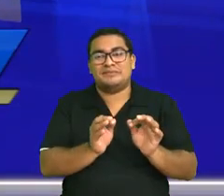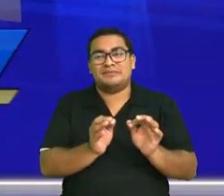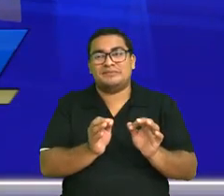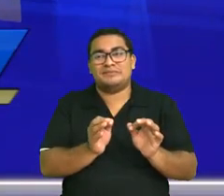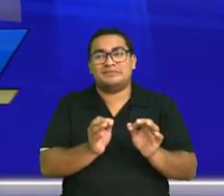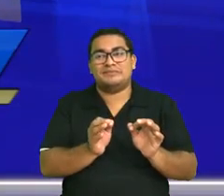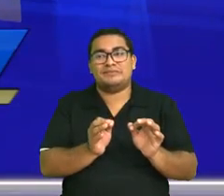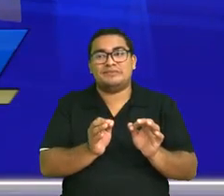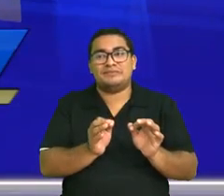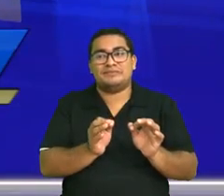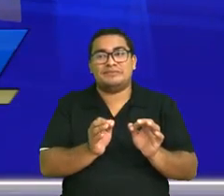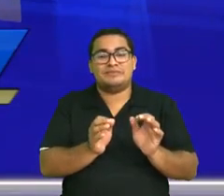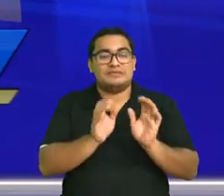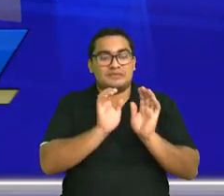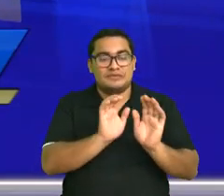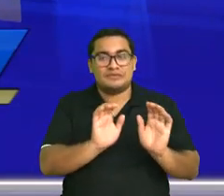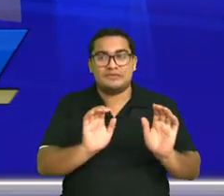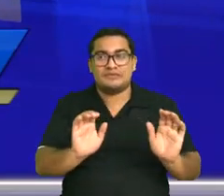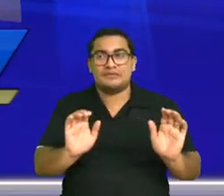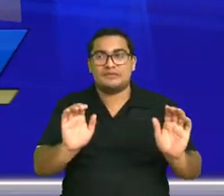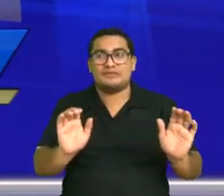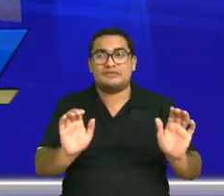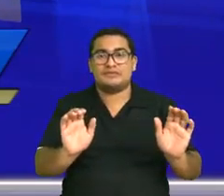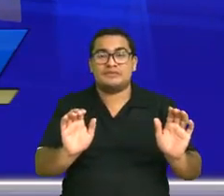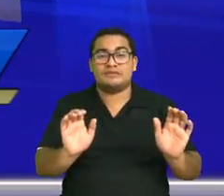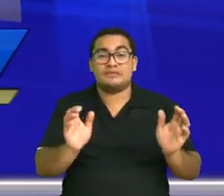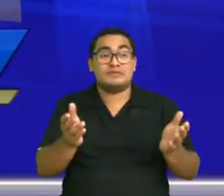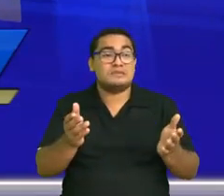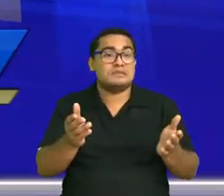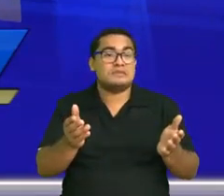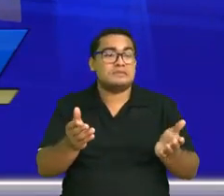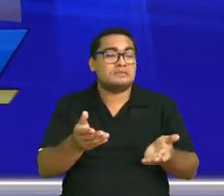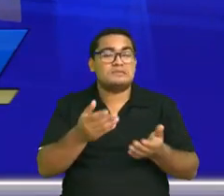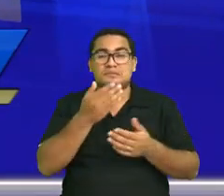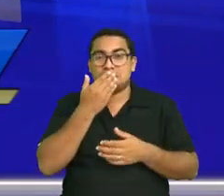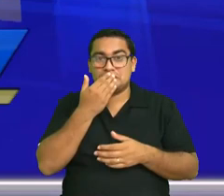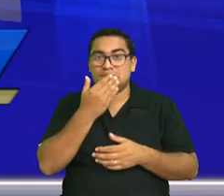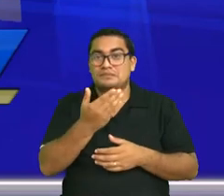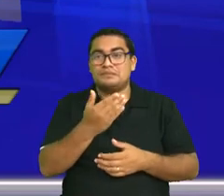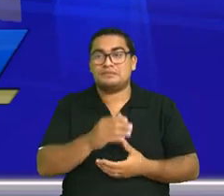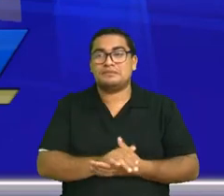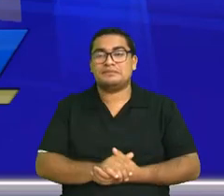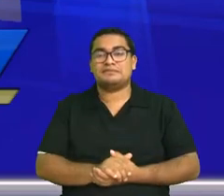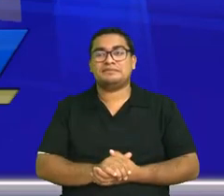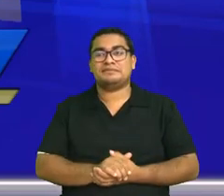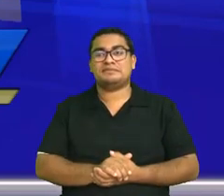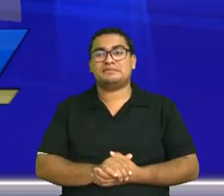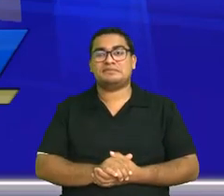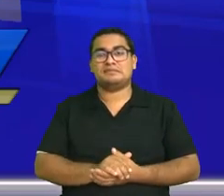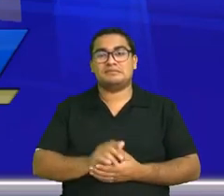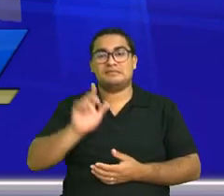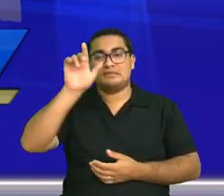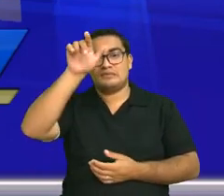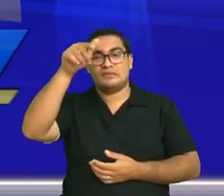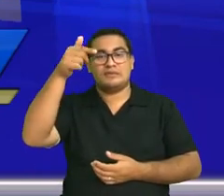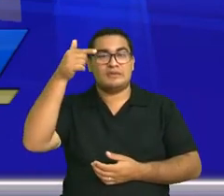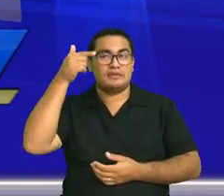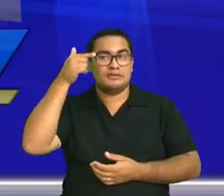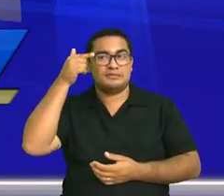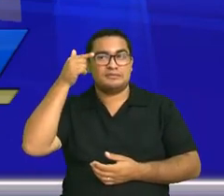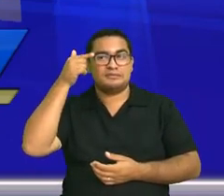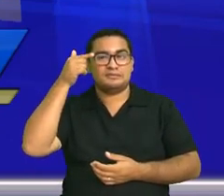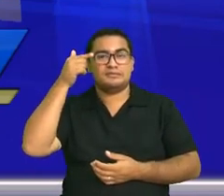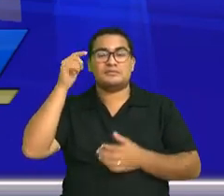el niño va a desarrollar muy poco. Entonces, ya nosotros como gobierno se